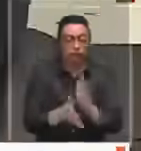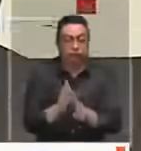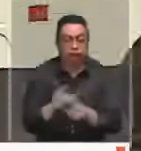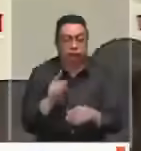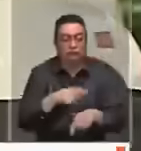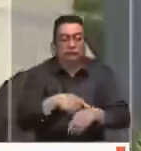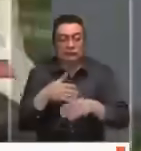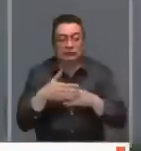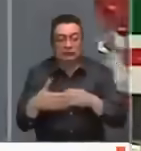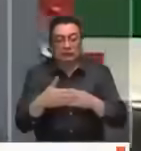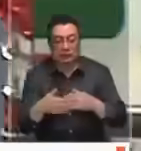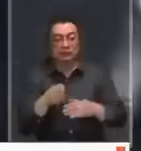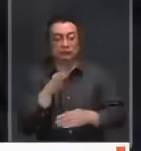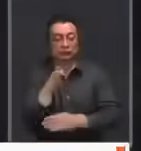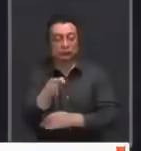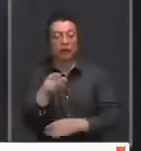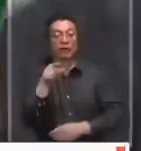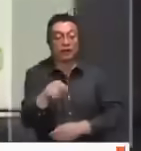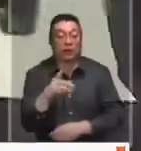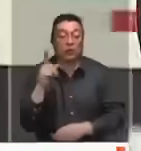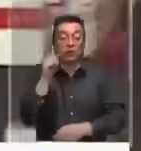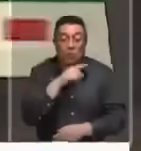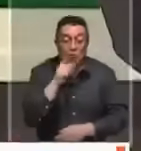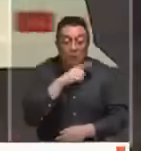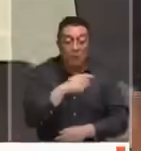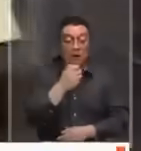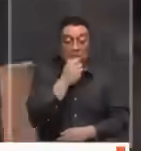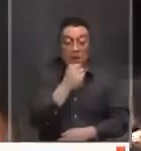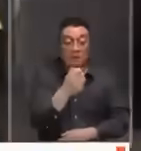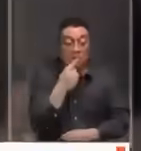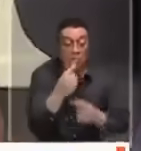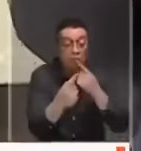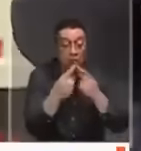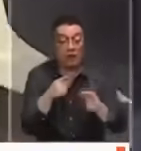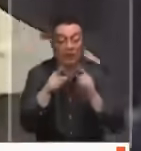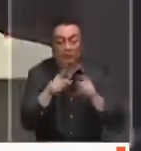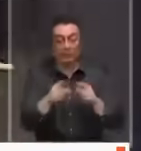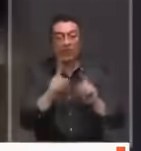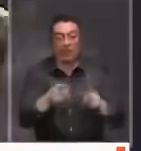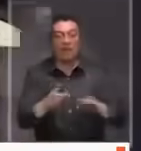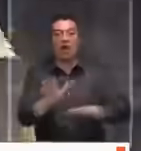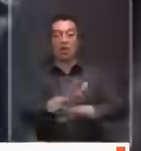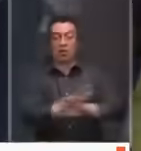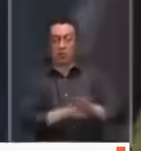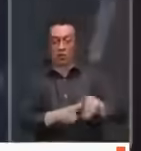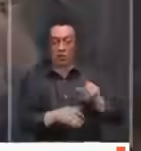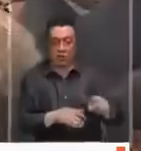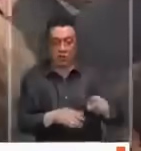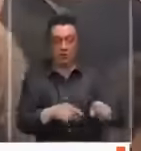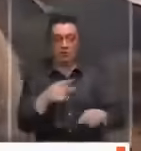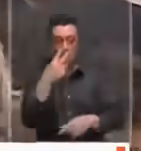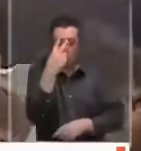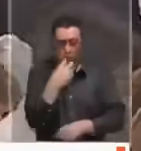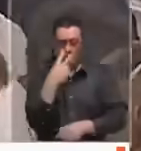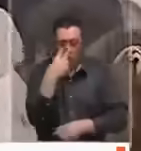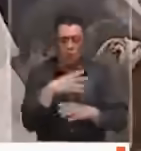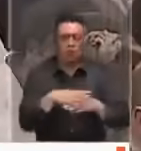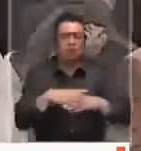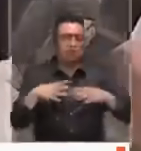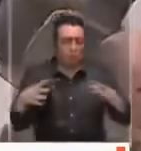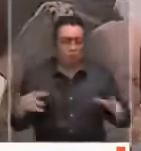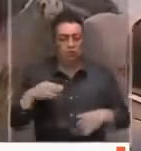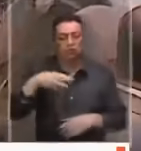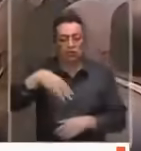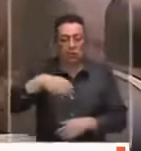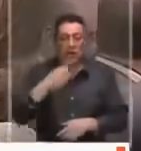también Sebastián Piñera decía en las últimas entrevistas es que a ella había que cuidarla. Ella lloró mucho el primer día y la verdad es